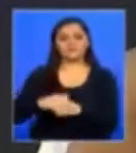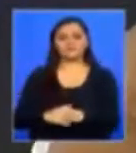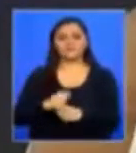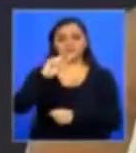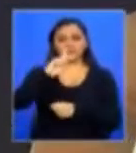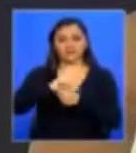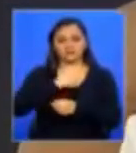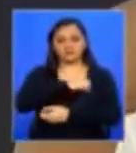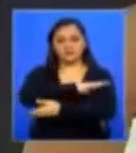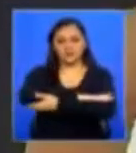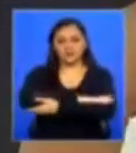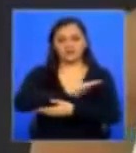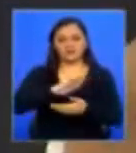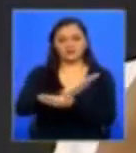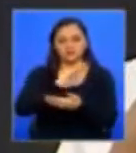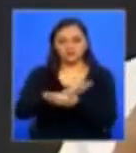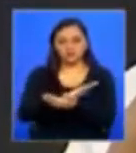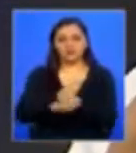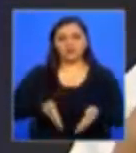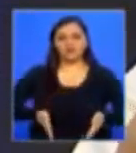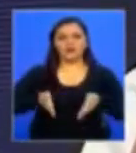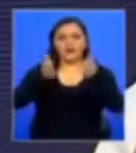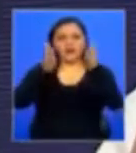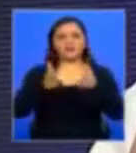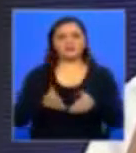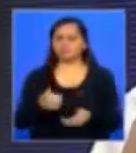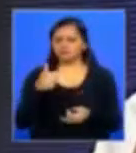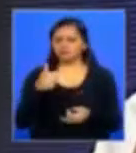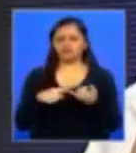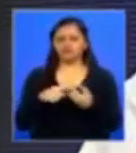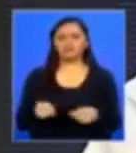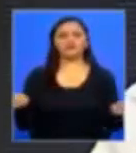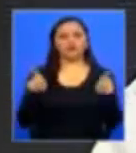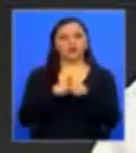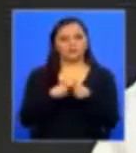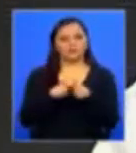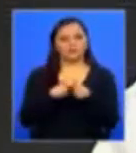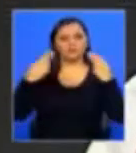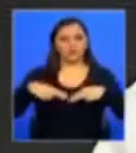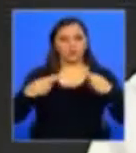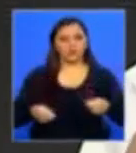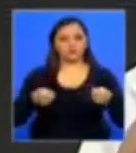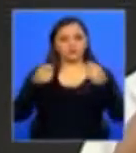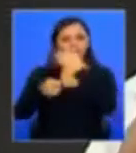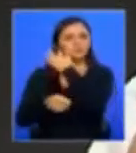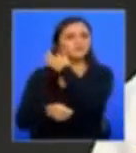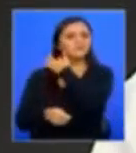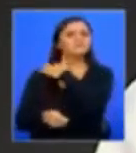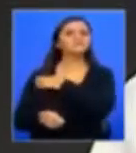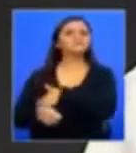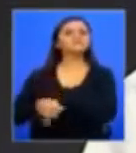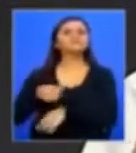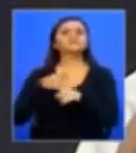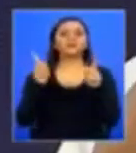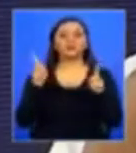Lorenzo tiene malecón, tiene escuela de milenio, tiene calle adoquinada, tiene muchos servicios. Lo mismo se hizo en Huaquillas, pero ojalá no resienta a